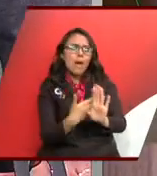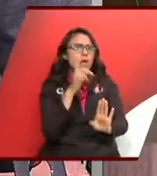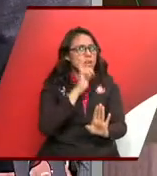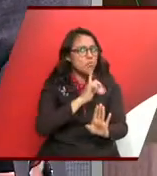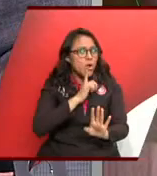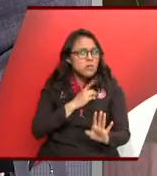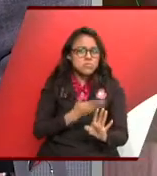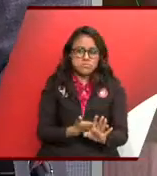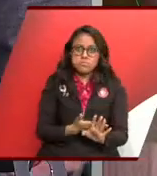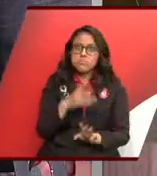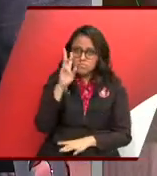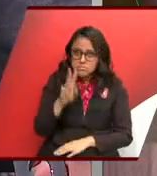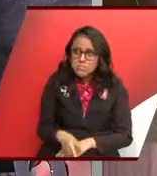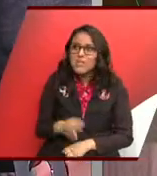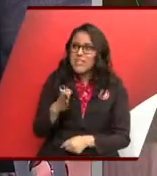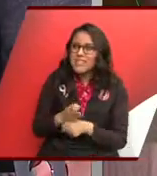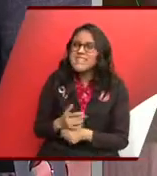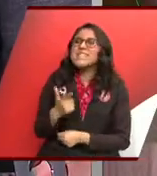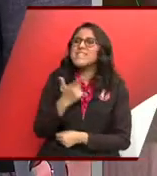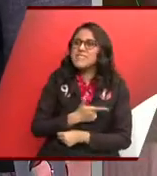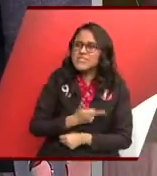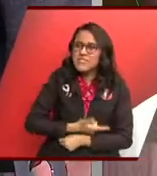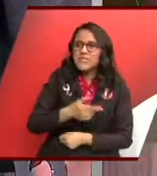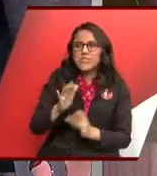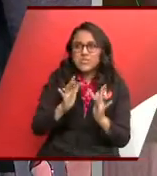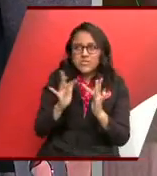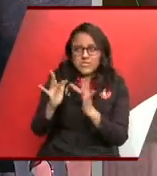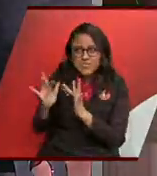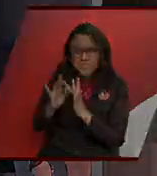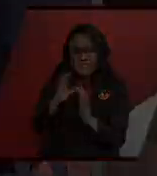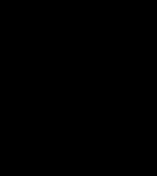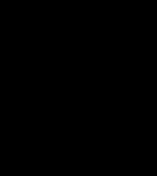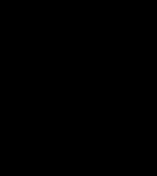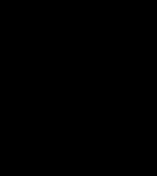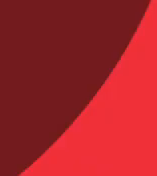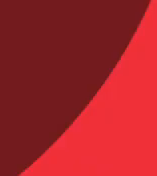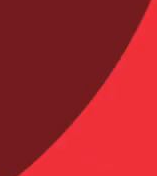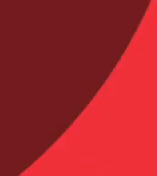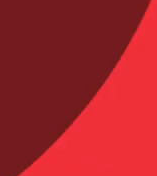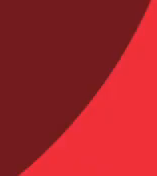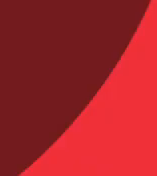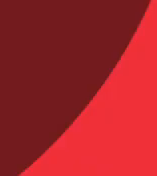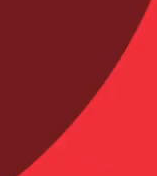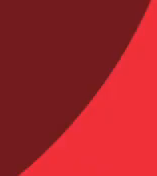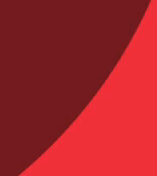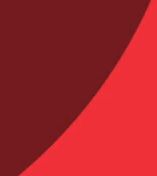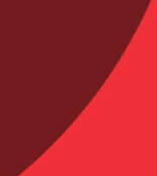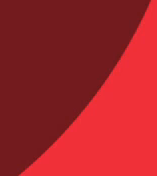Claro. ¿Te encargó? Sí. Con mucho gusto en este momento nos comunicamos con el ingeniero. Por gracias. Claro que sí.